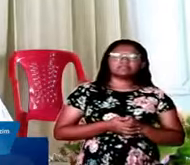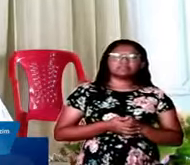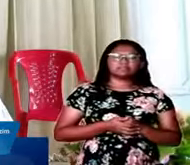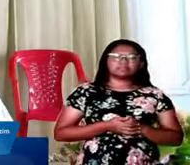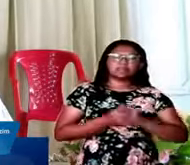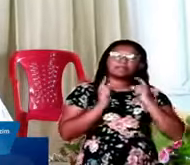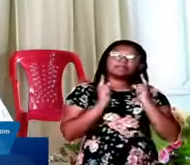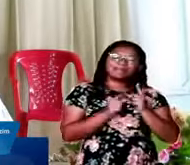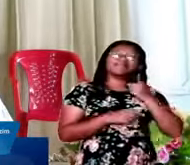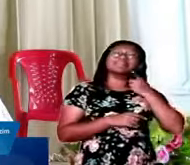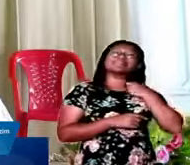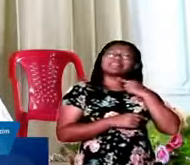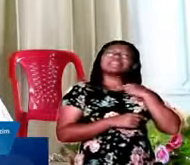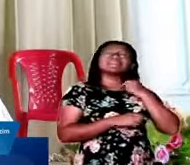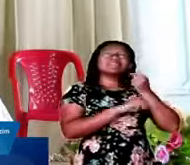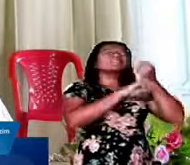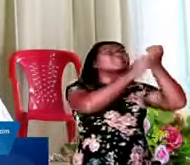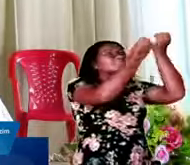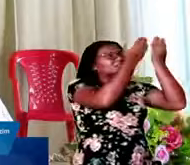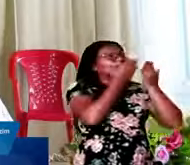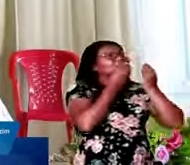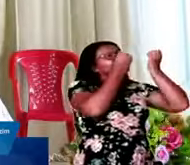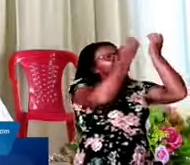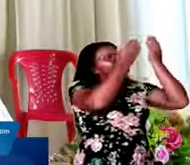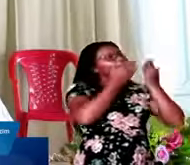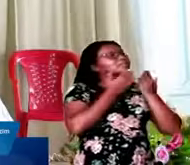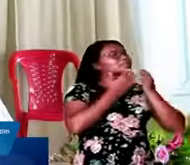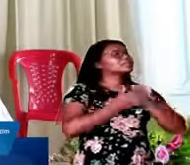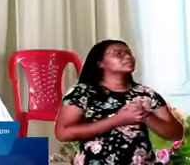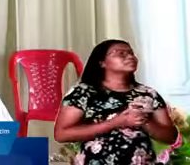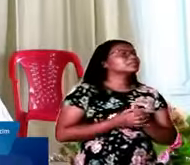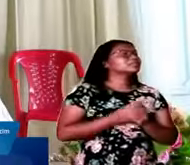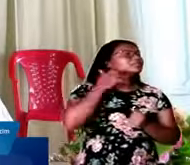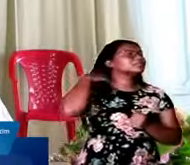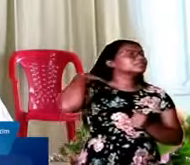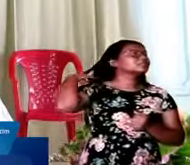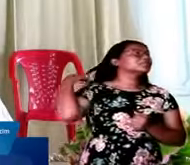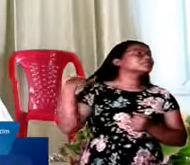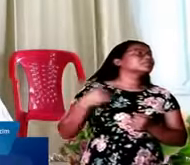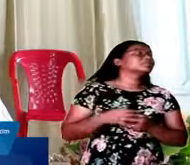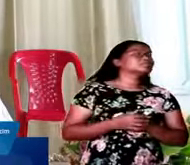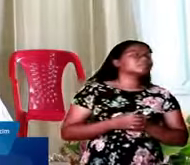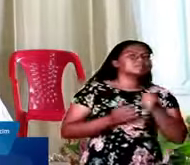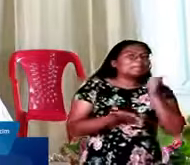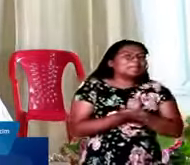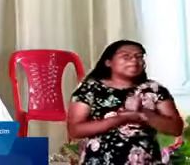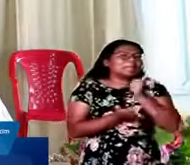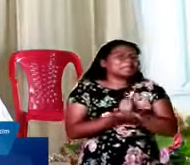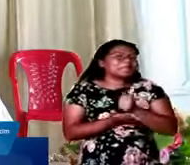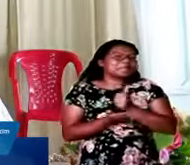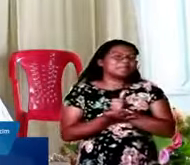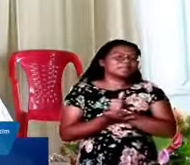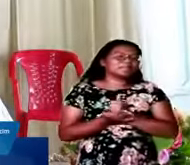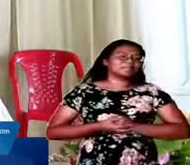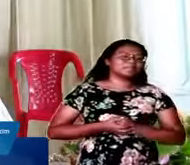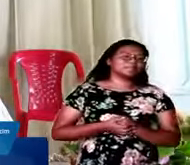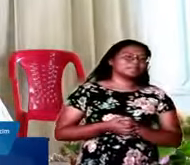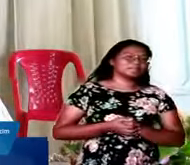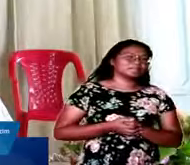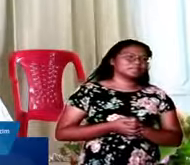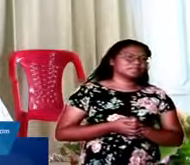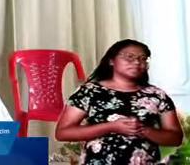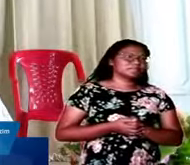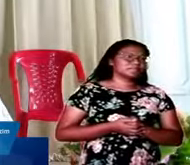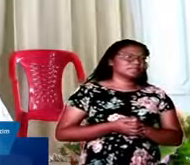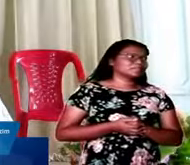Pero sí le gusta que Dios le dé. ¿Cuántos aquí quieren que Dios los bendiga? ¡Amén, amén, amén! Y sería